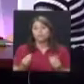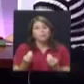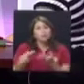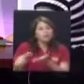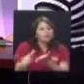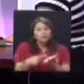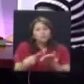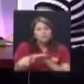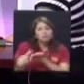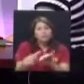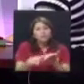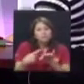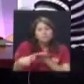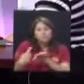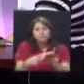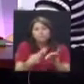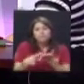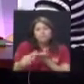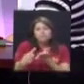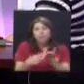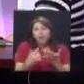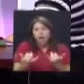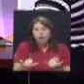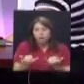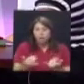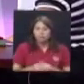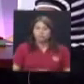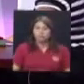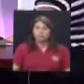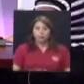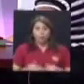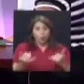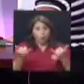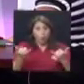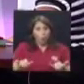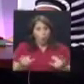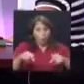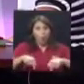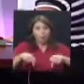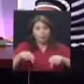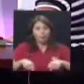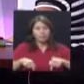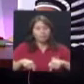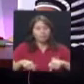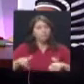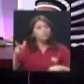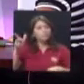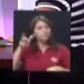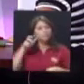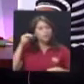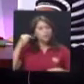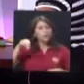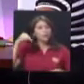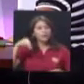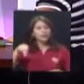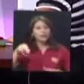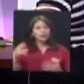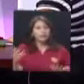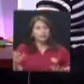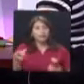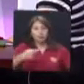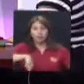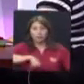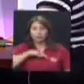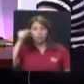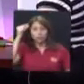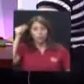polémica actual la hoy recibimos la noticia de que nuestro gobierno